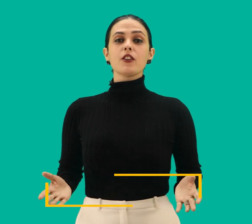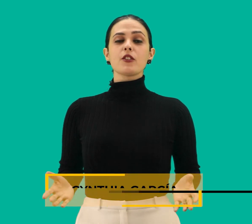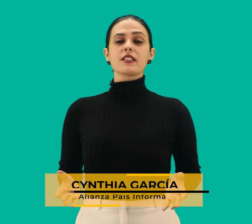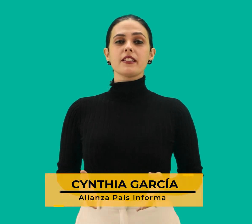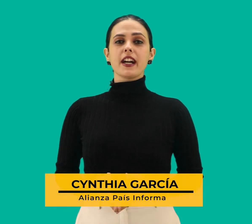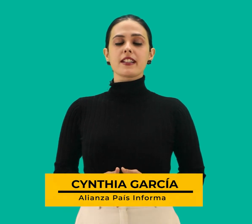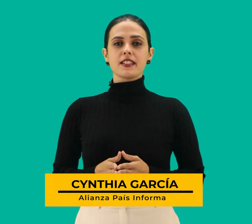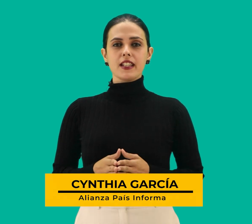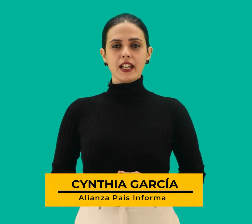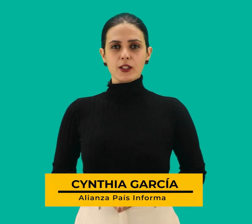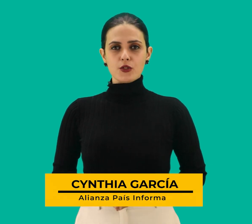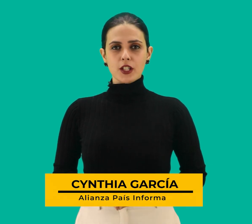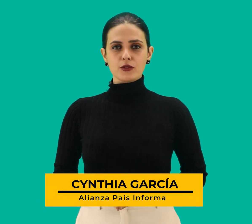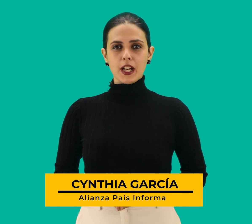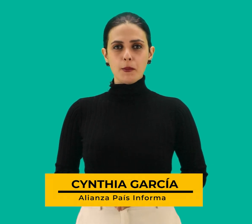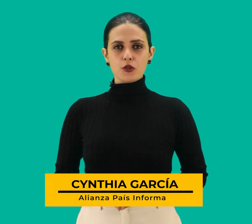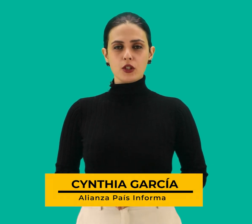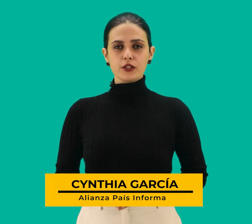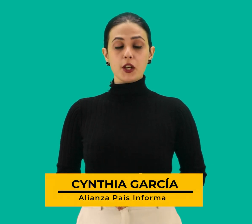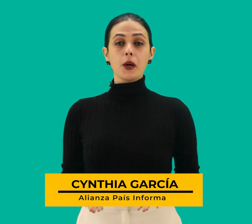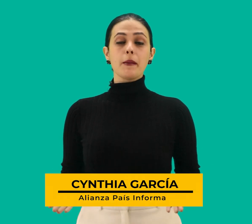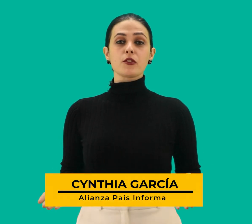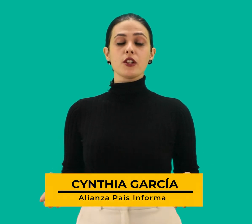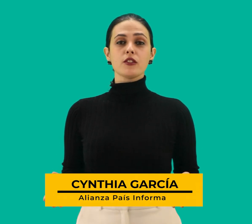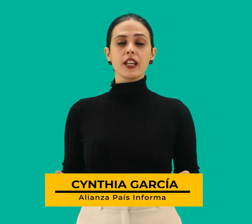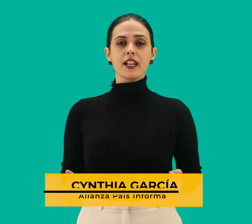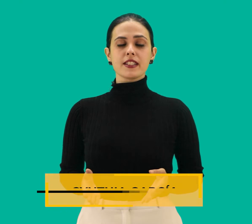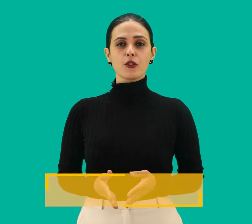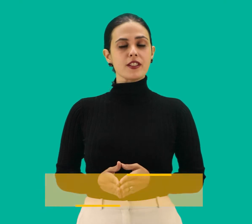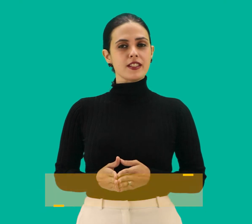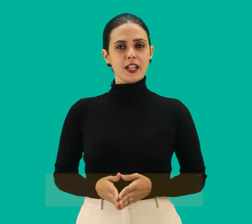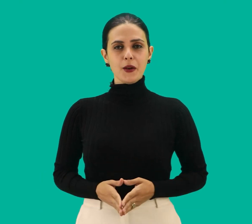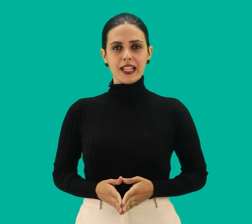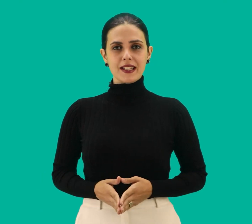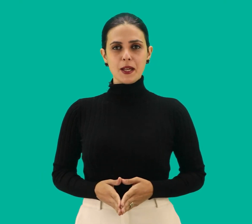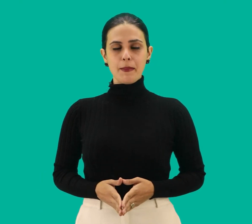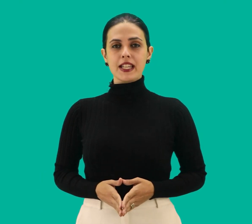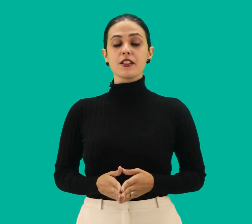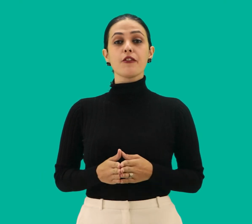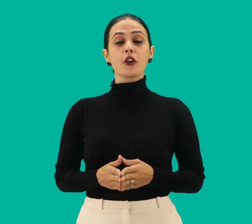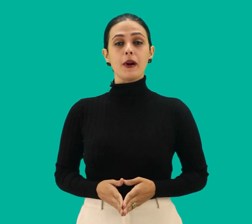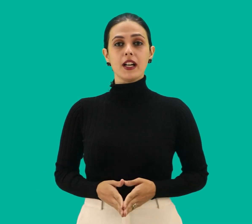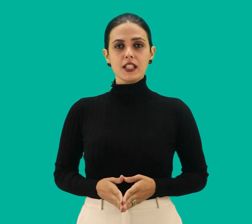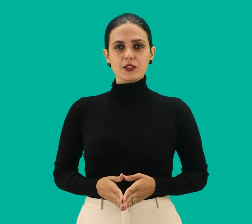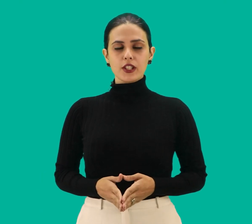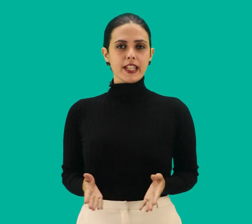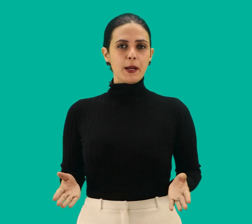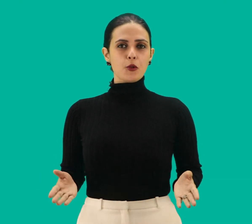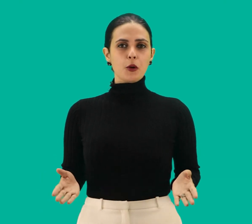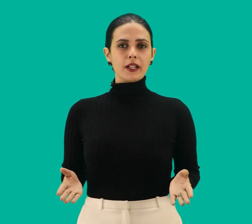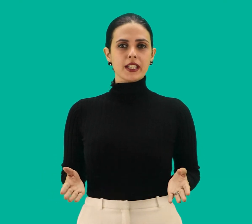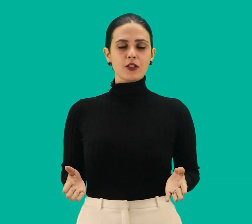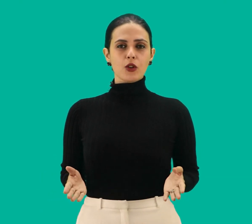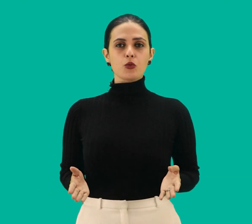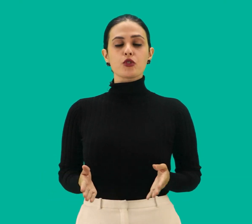Hola amigos, soy Cintia García y nos encontramos en otra nueva emisión de este noticiero Alianza País Informa, donde